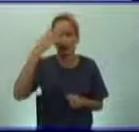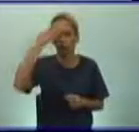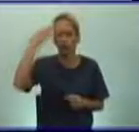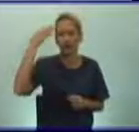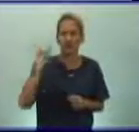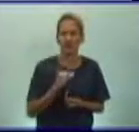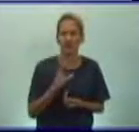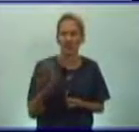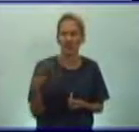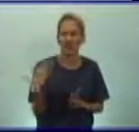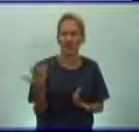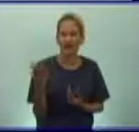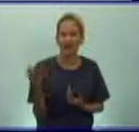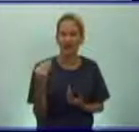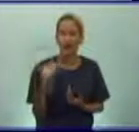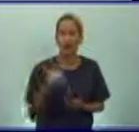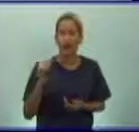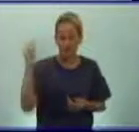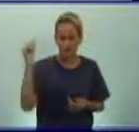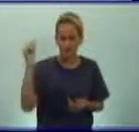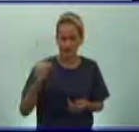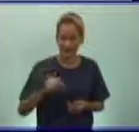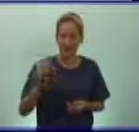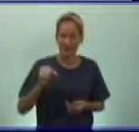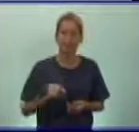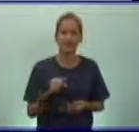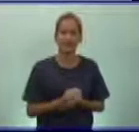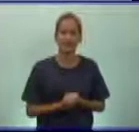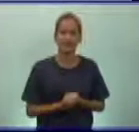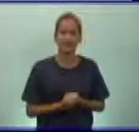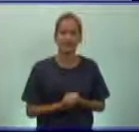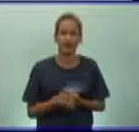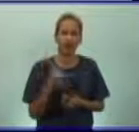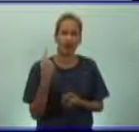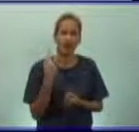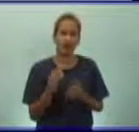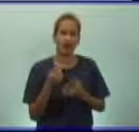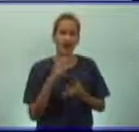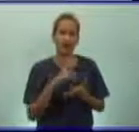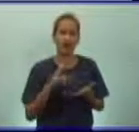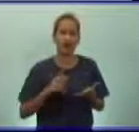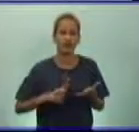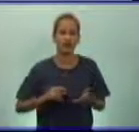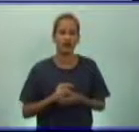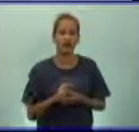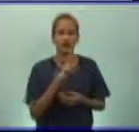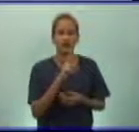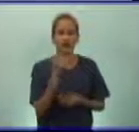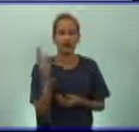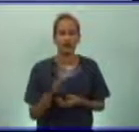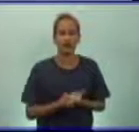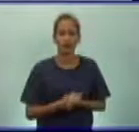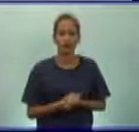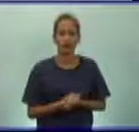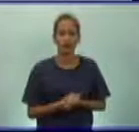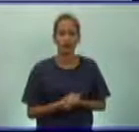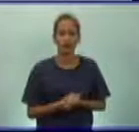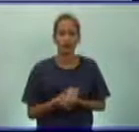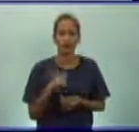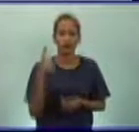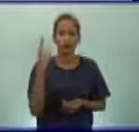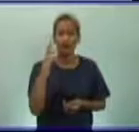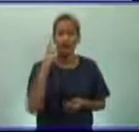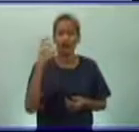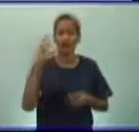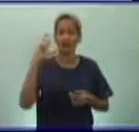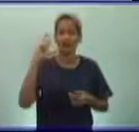Por supuesto, presente en cada obra de la Revolución. Como observan, los incisos C y